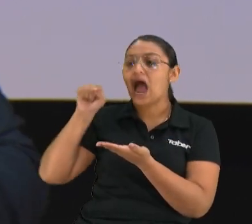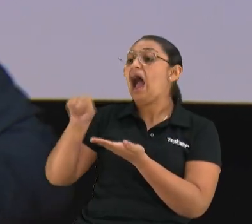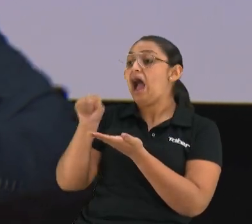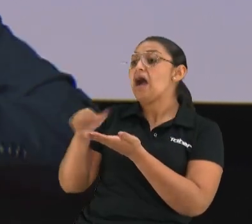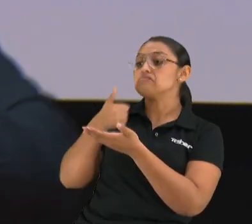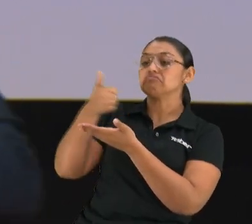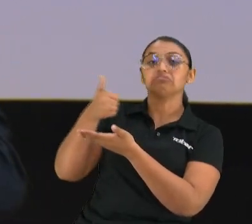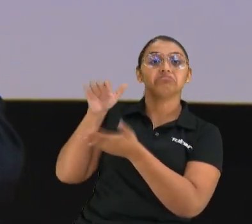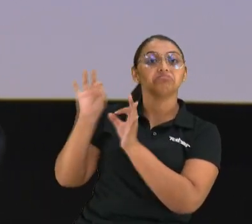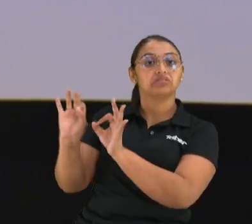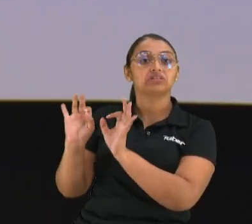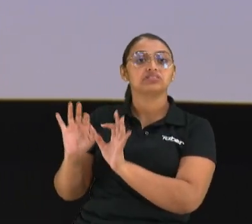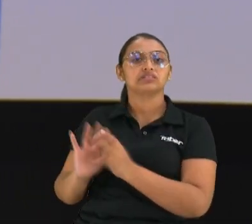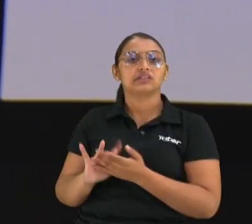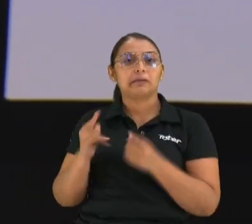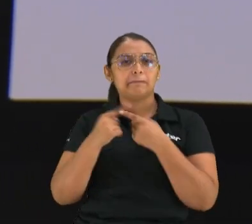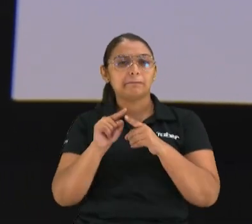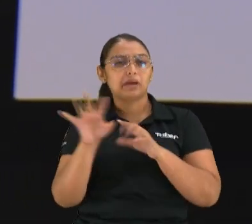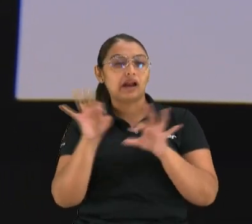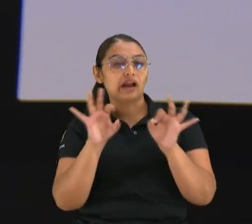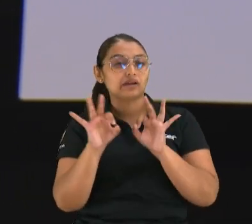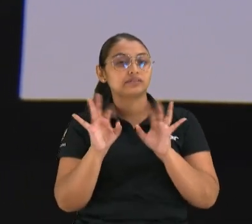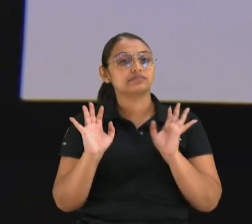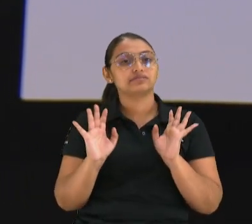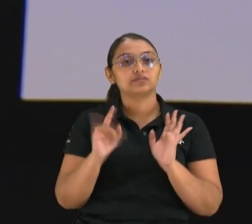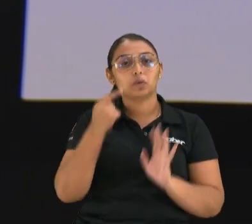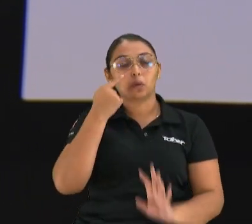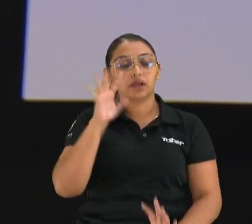vuelan ahí usted hable después de cosas de identidad